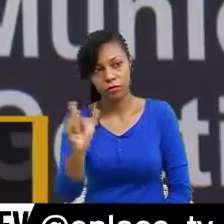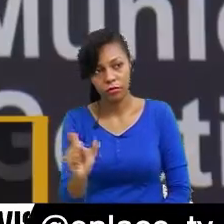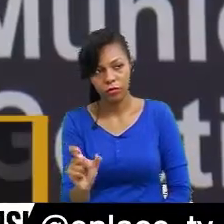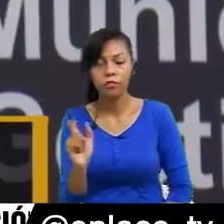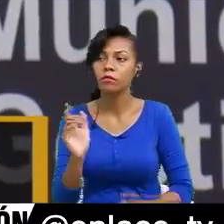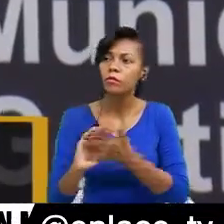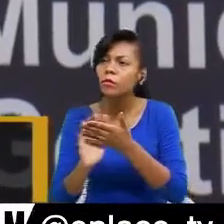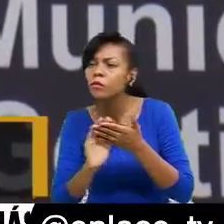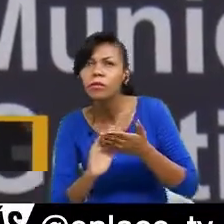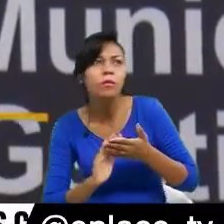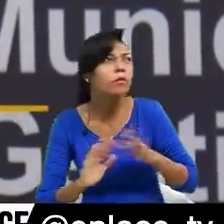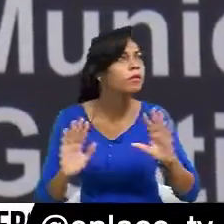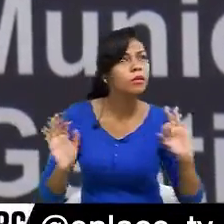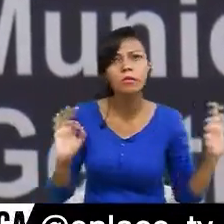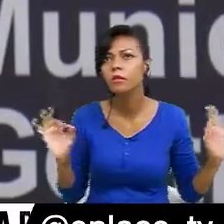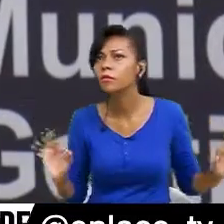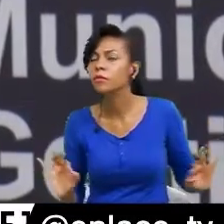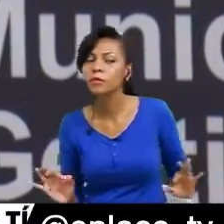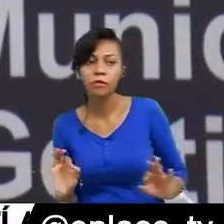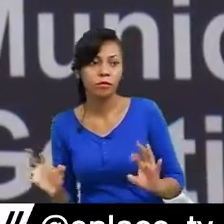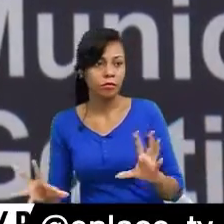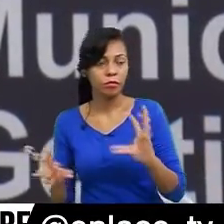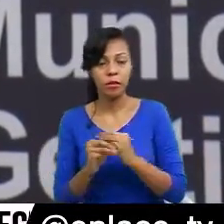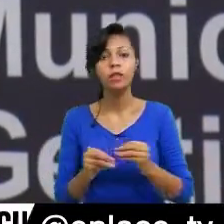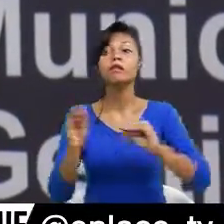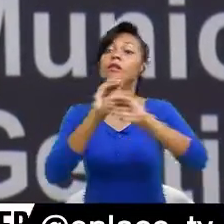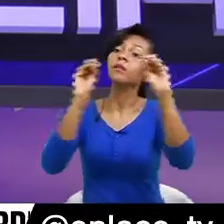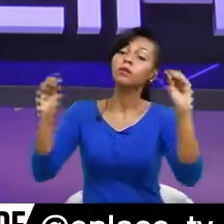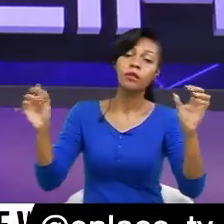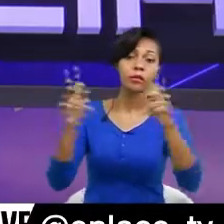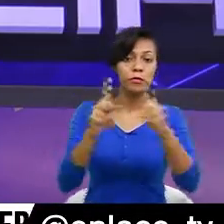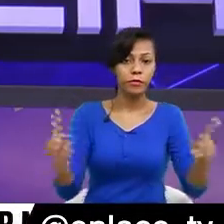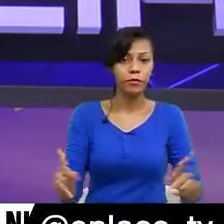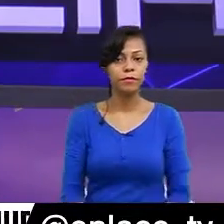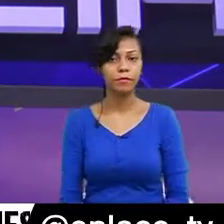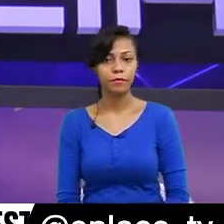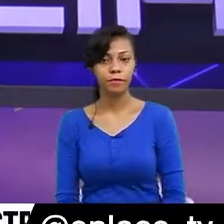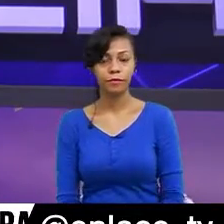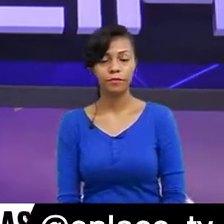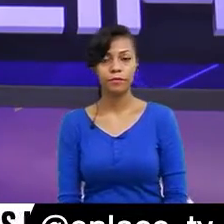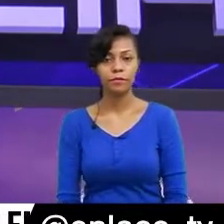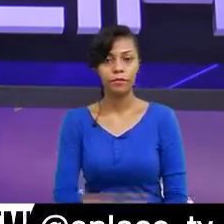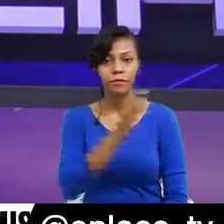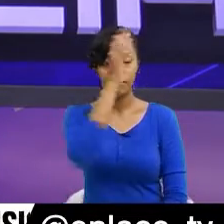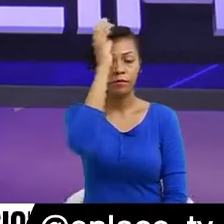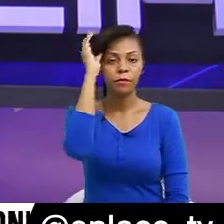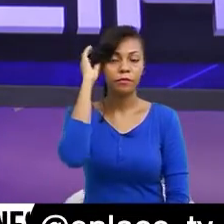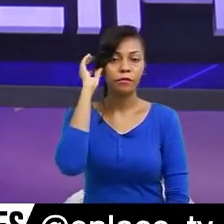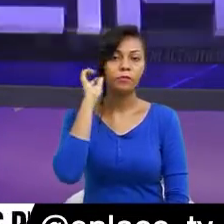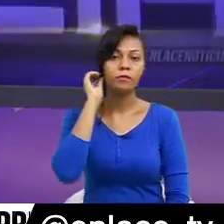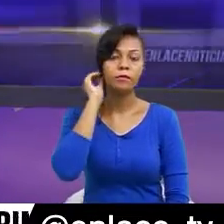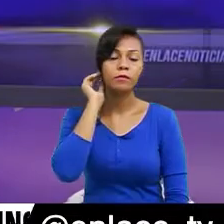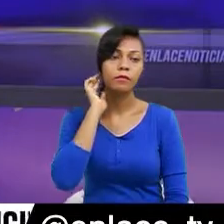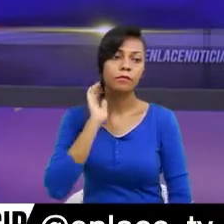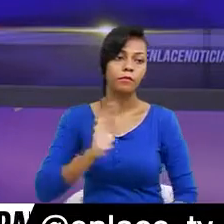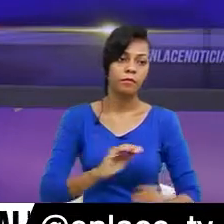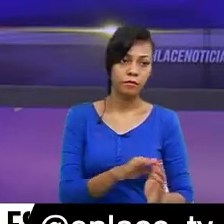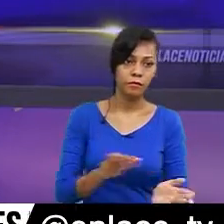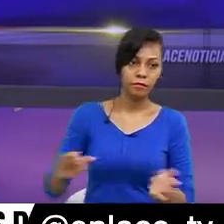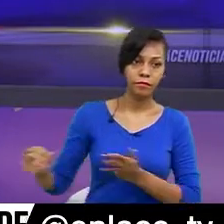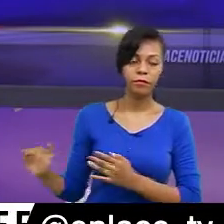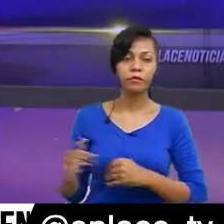detalles y adelantar con éxito el ejercicio de sensibilización. En otras noticias, la Agencia Colombiana para la